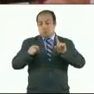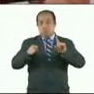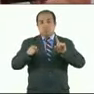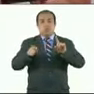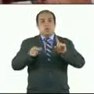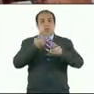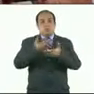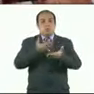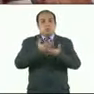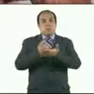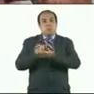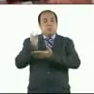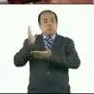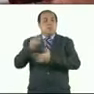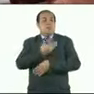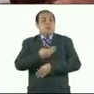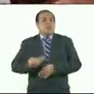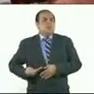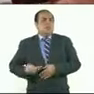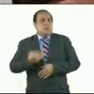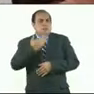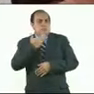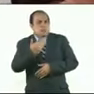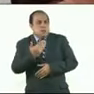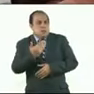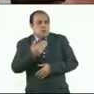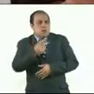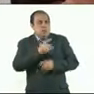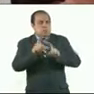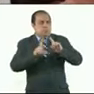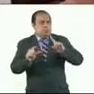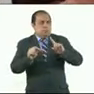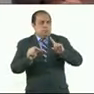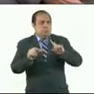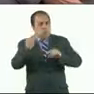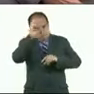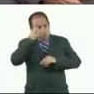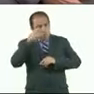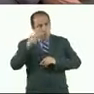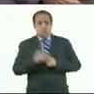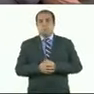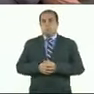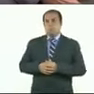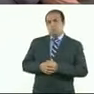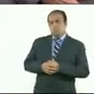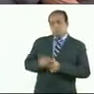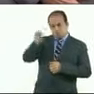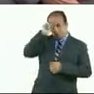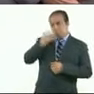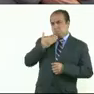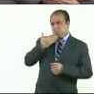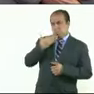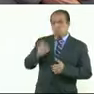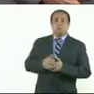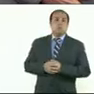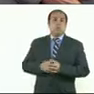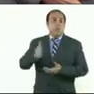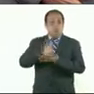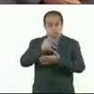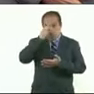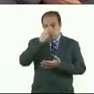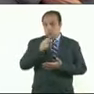propuesta que había mandado el presidente. ¿Esto es bueno para el país? ¿Cómo lo ve usted, por favor? Pues yo lo veo muy bien. La Ciudad de